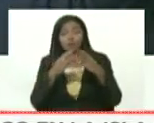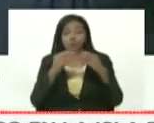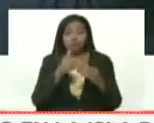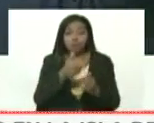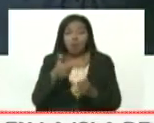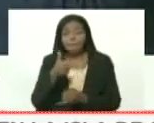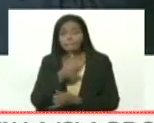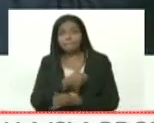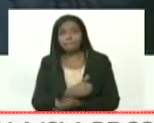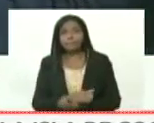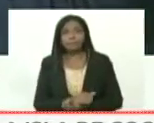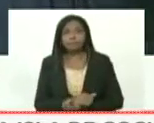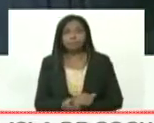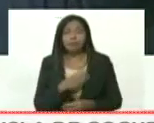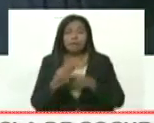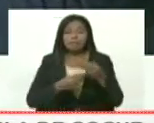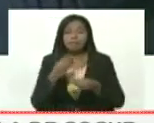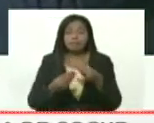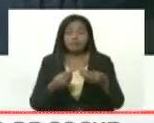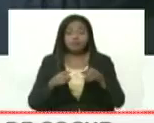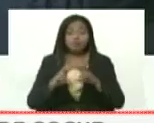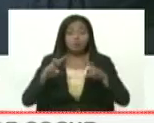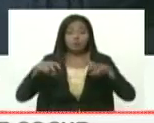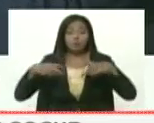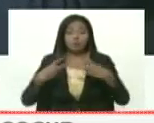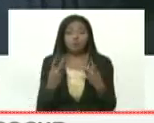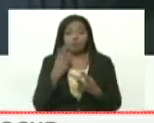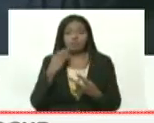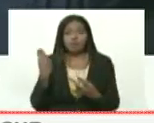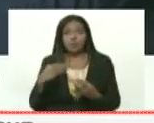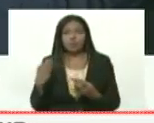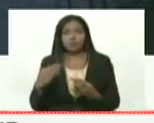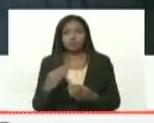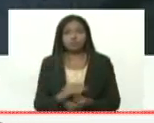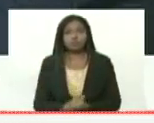esta creación, de toda esta innovación de la juventud?